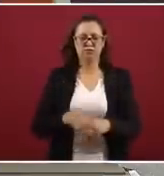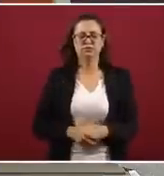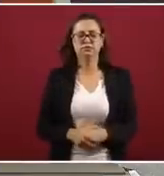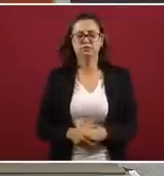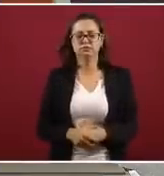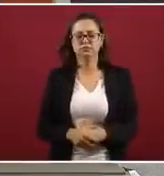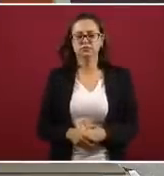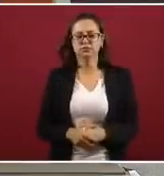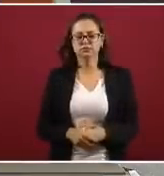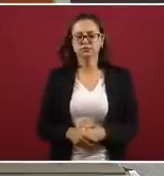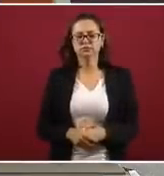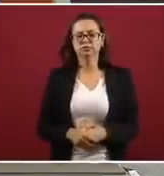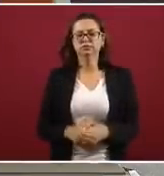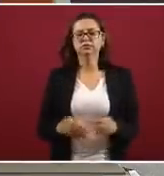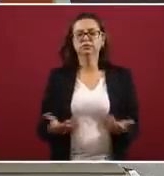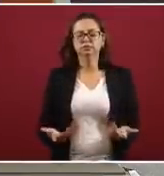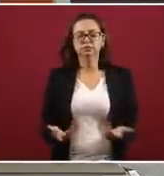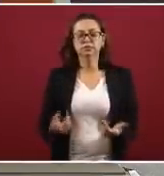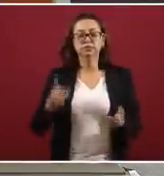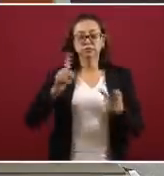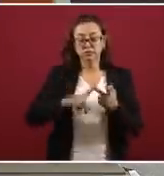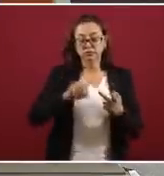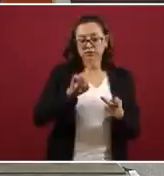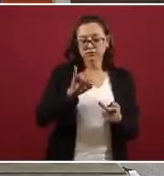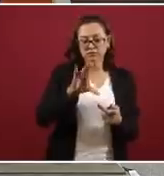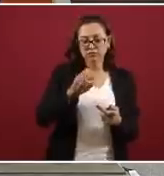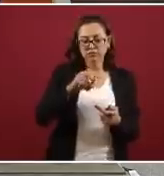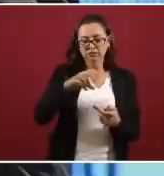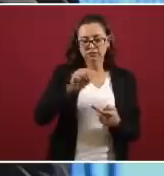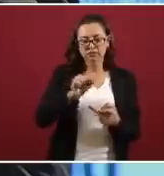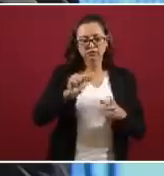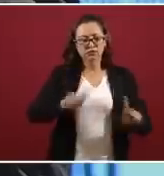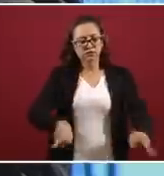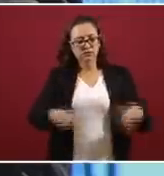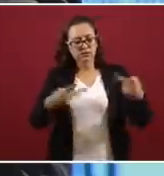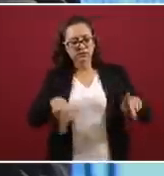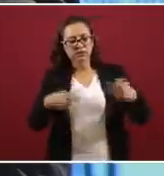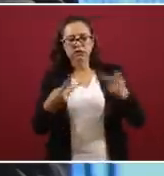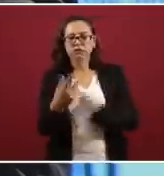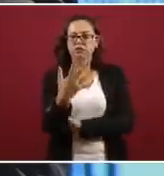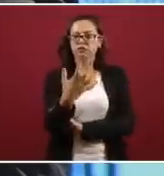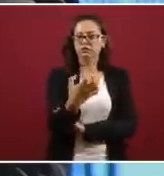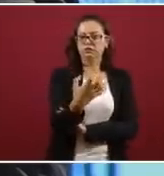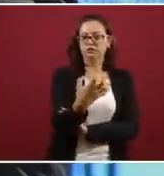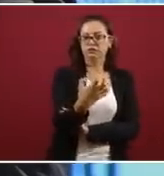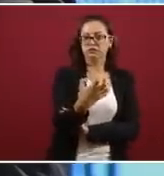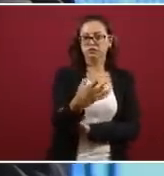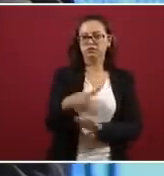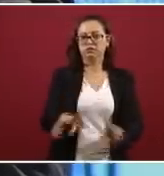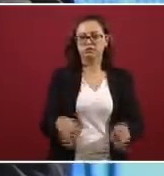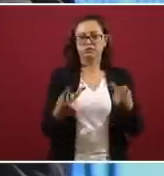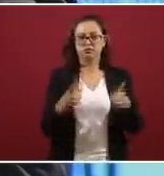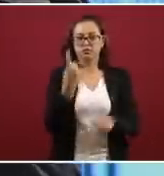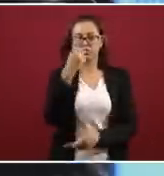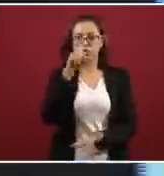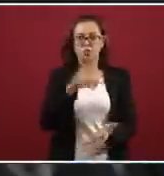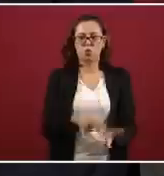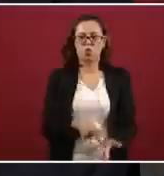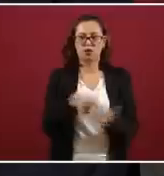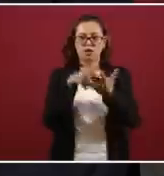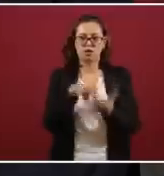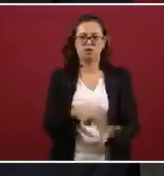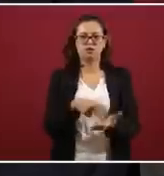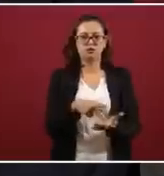Y en nuestras tiendas de Diconsa se vende a 5 pesos. ¿Qué quiere decir? Que